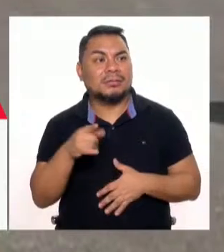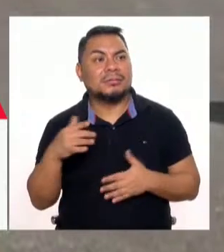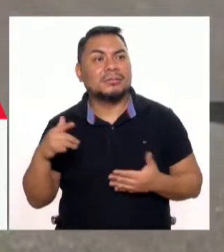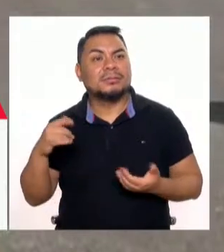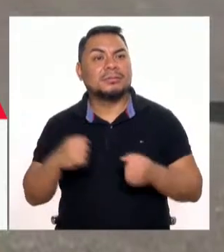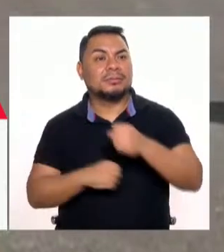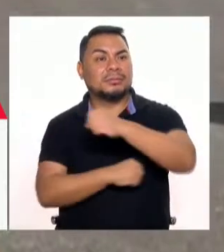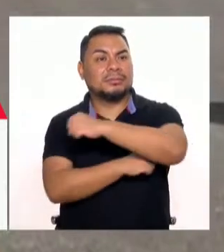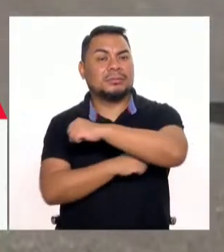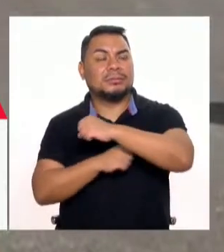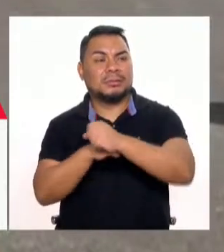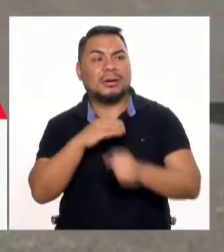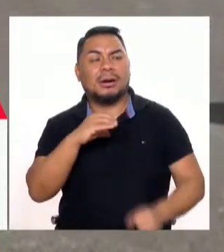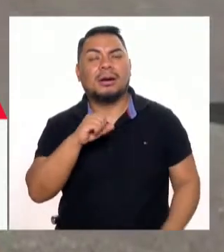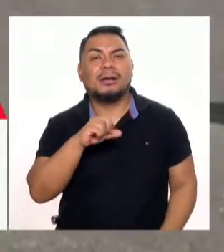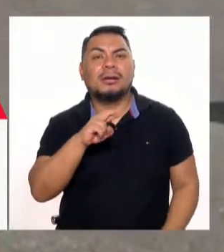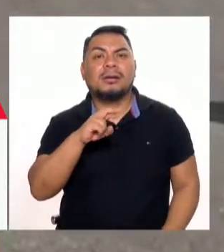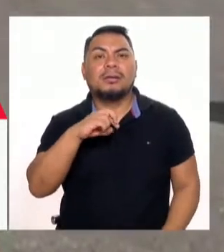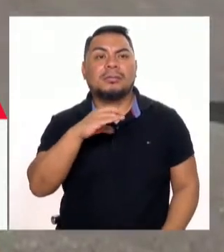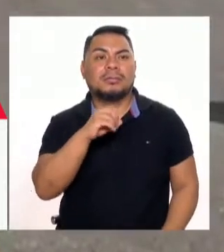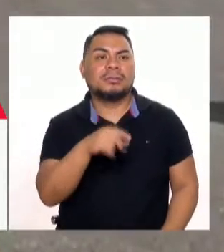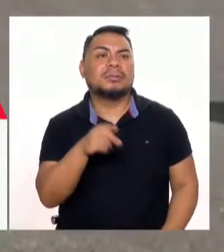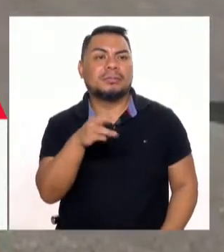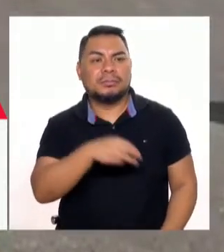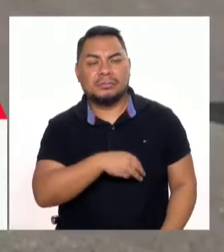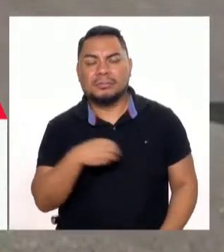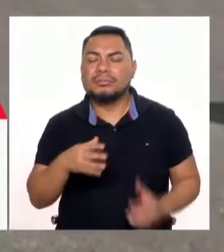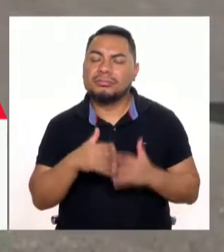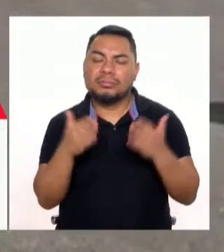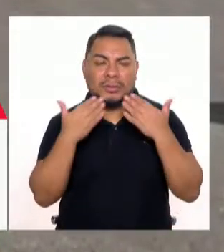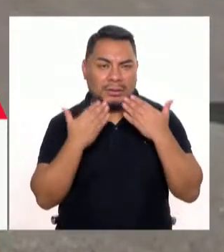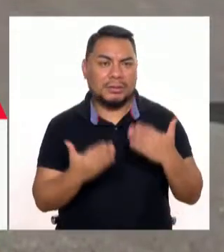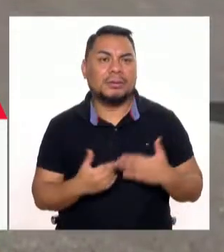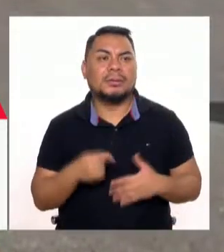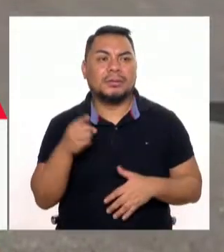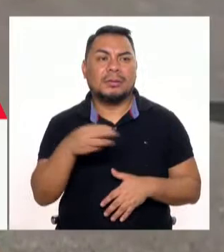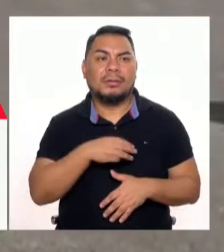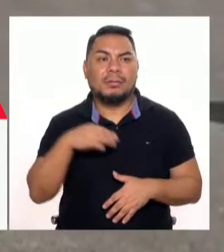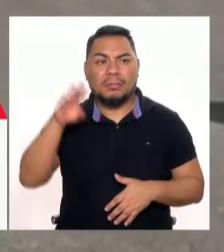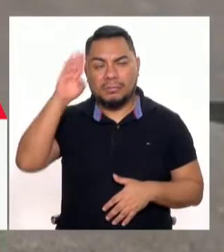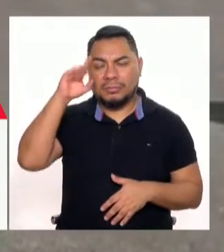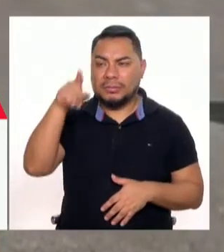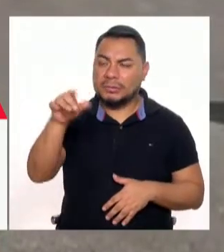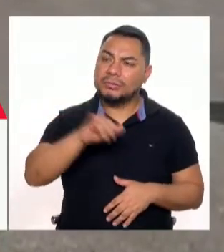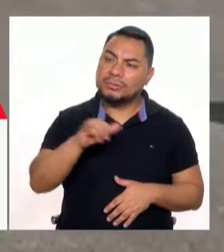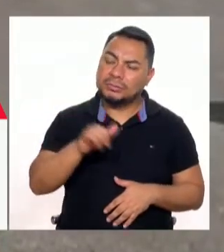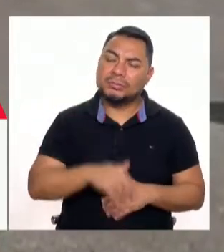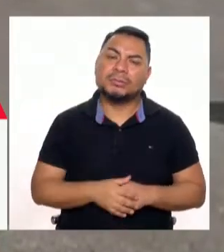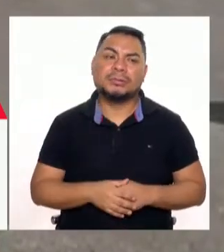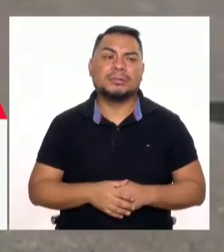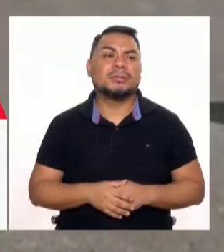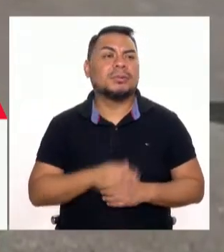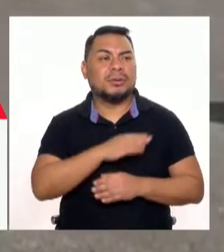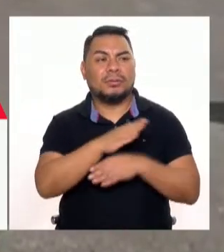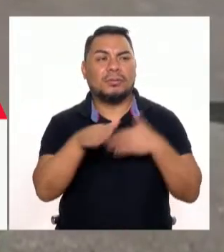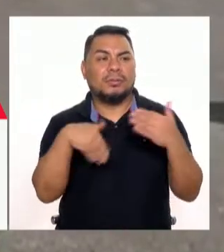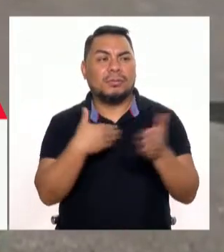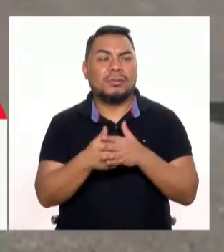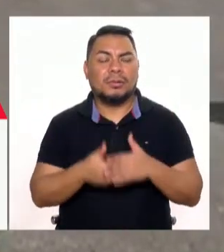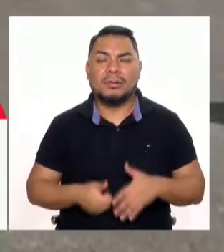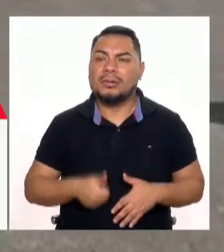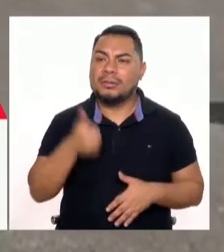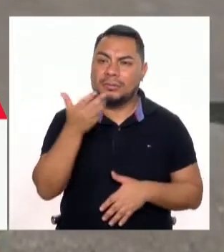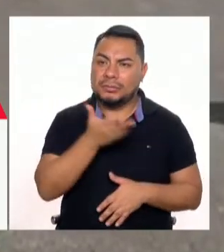puente corpa ministra estamos muy agradecidos igual a usted ministro de interior y es decir a todas las